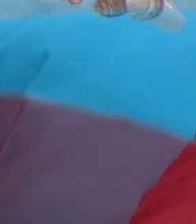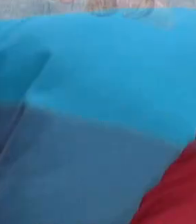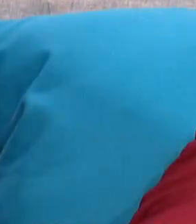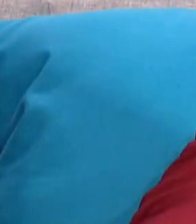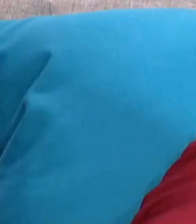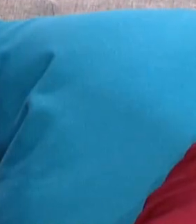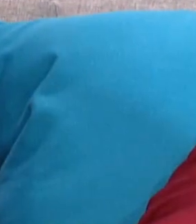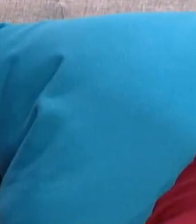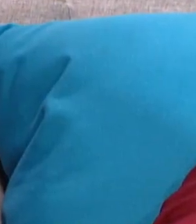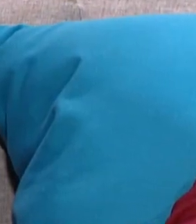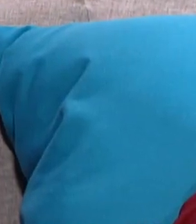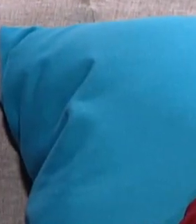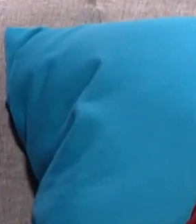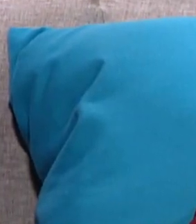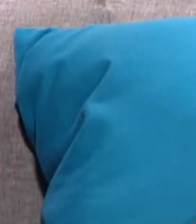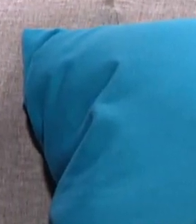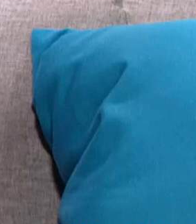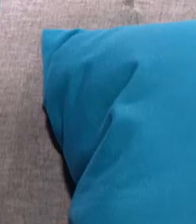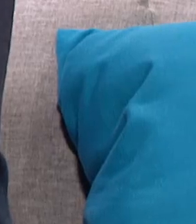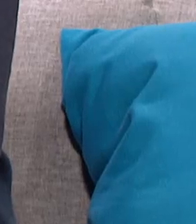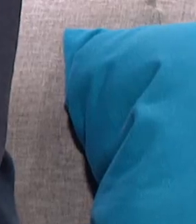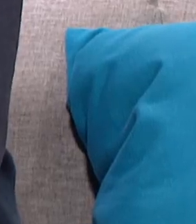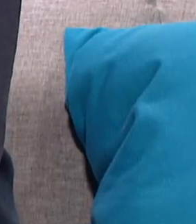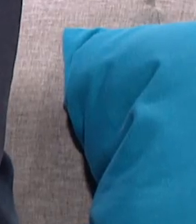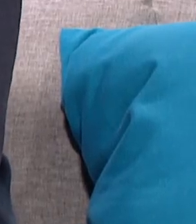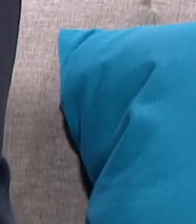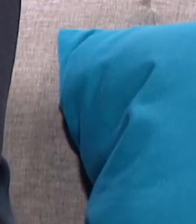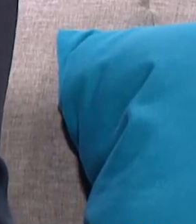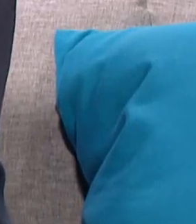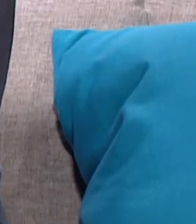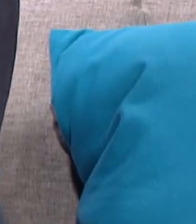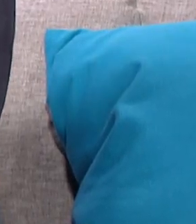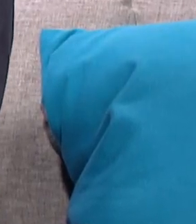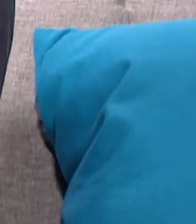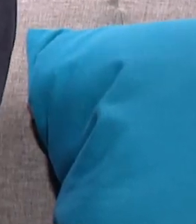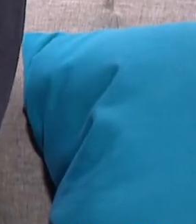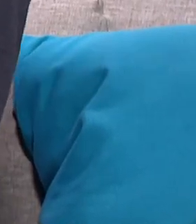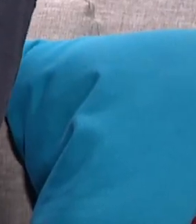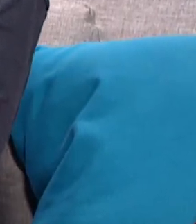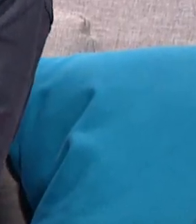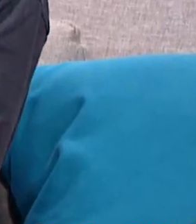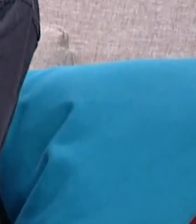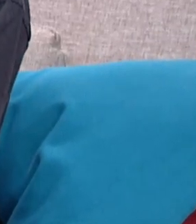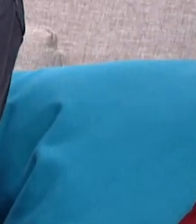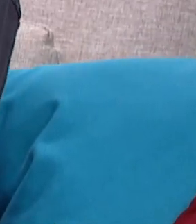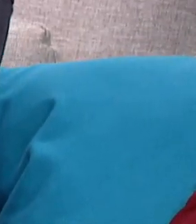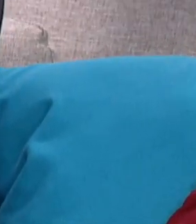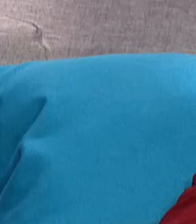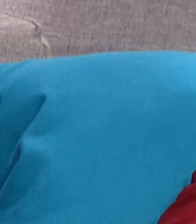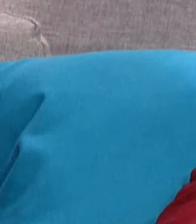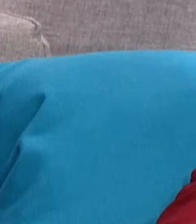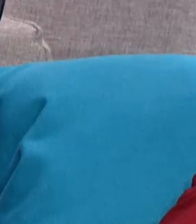bailen. ¿De qué sirven las canciones si no pueden ayudarte